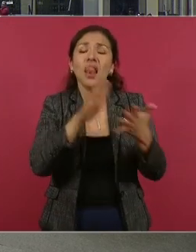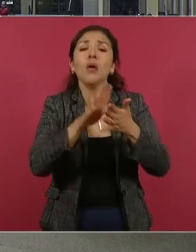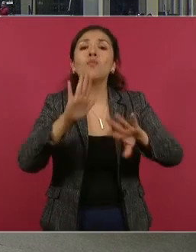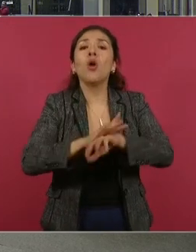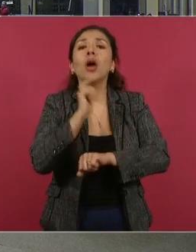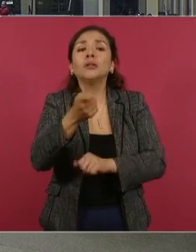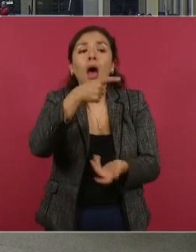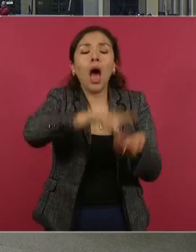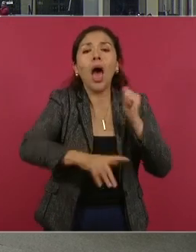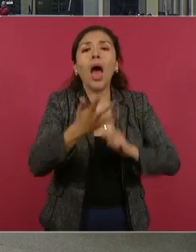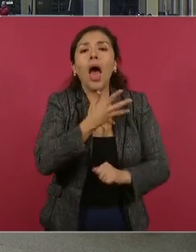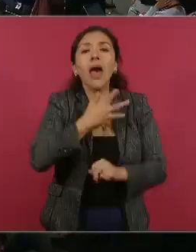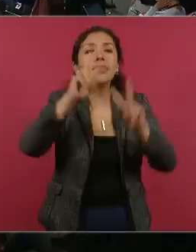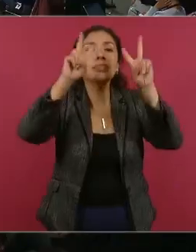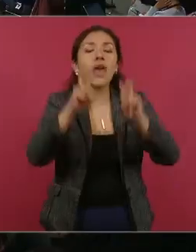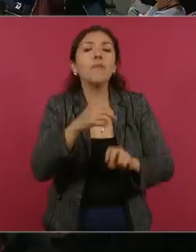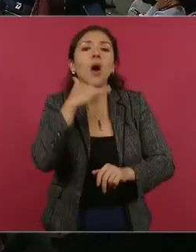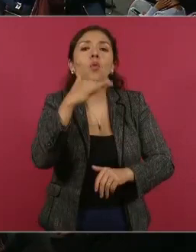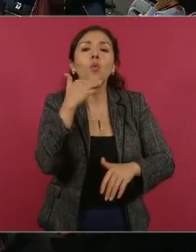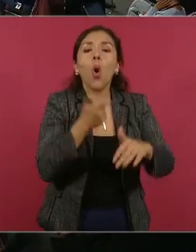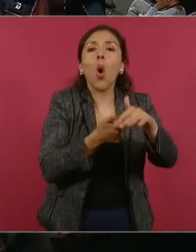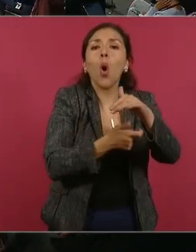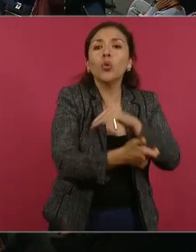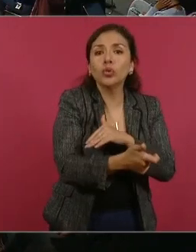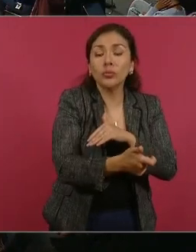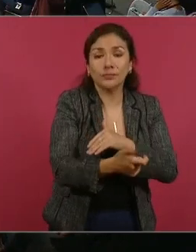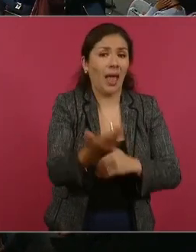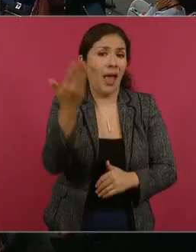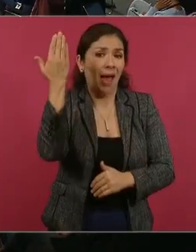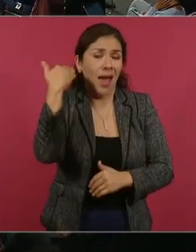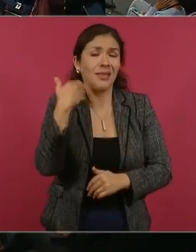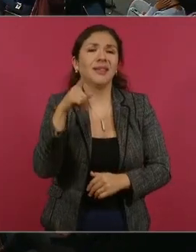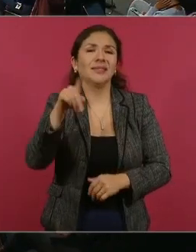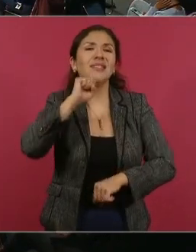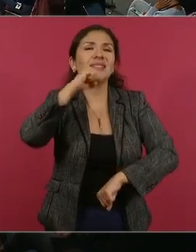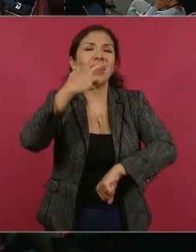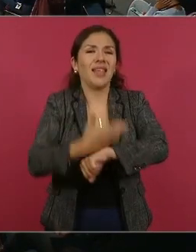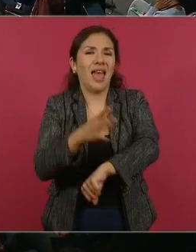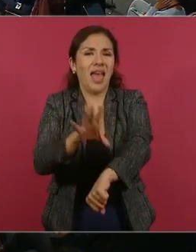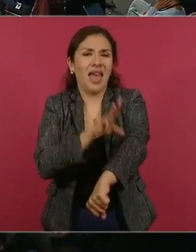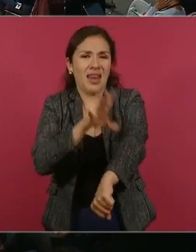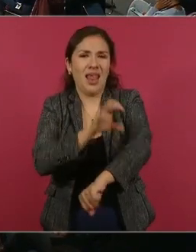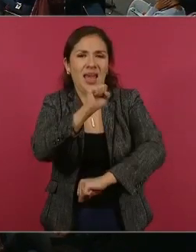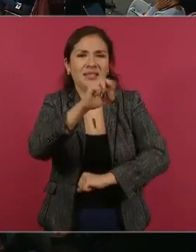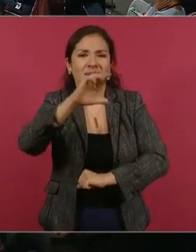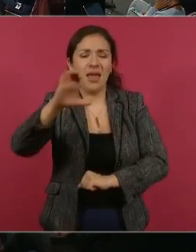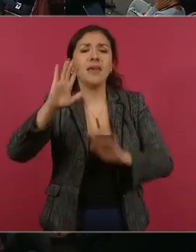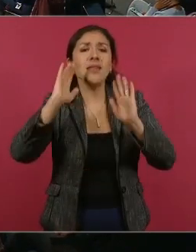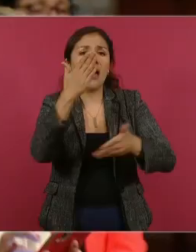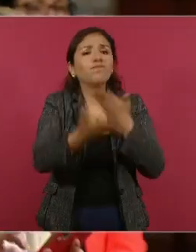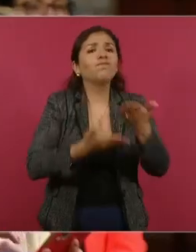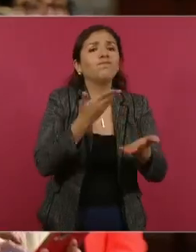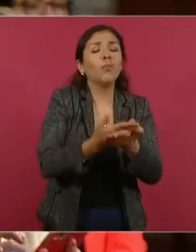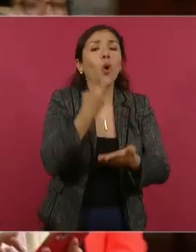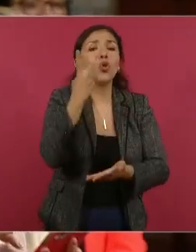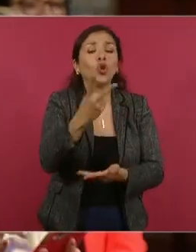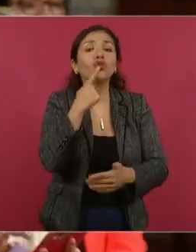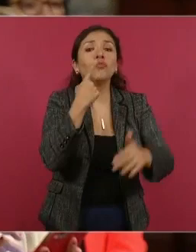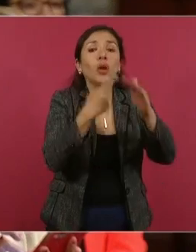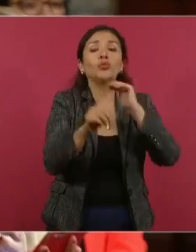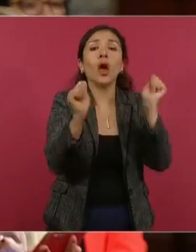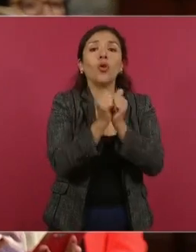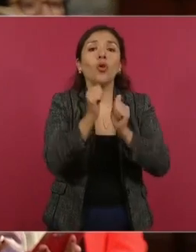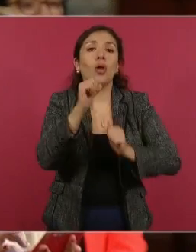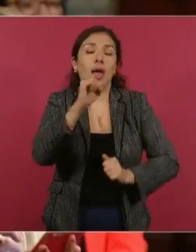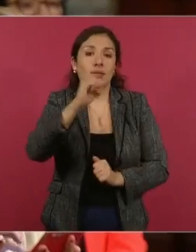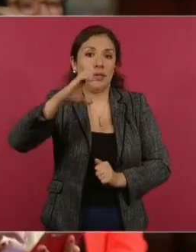de corrupción. Ya en su momento la Secretaría de Energía presentó 2 denuncias, pero ante la Suprema Corte de